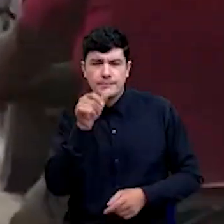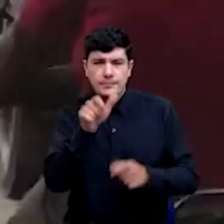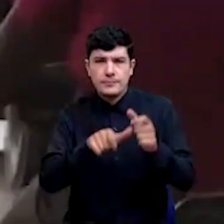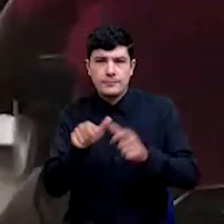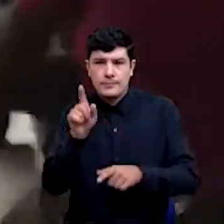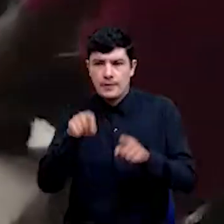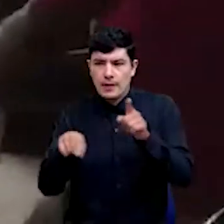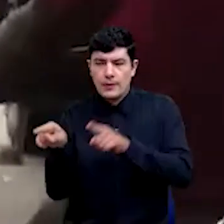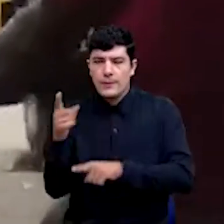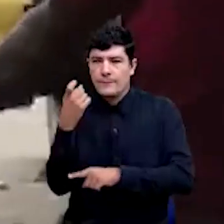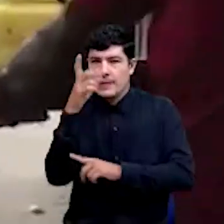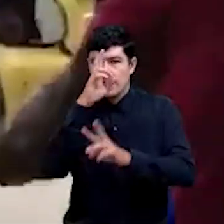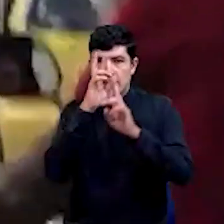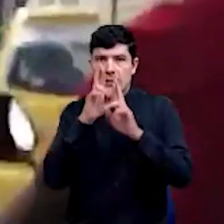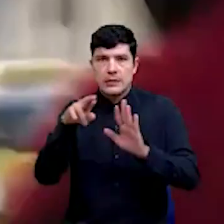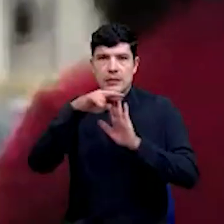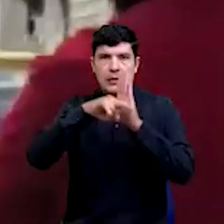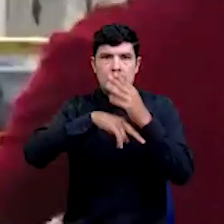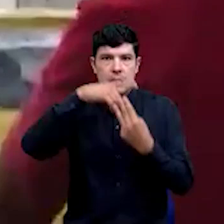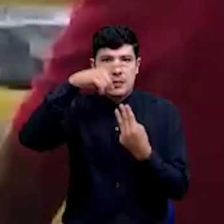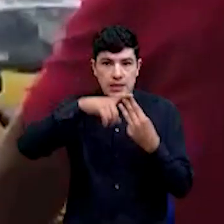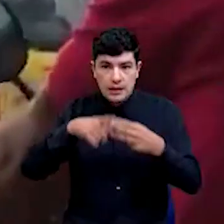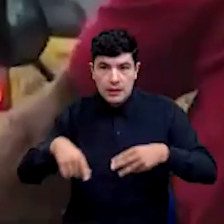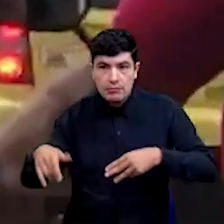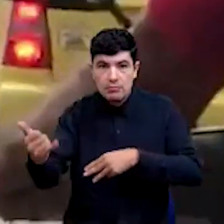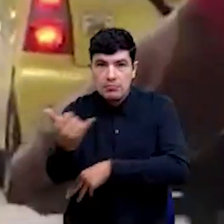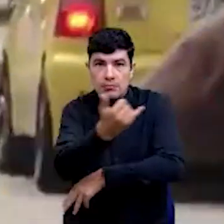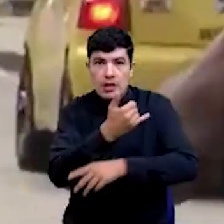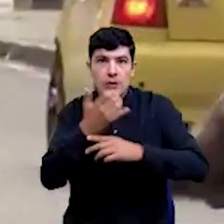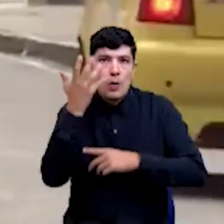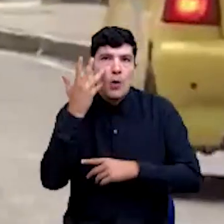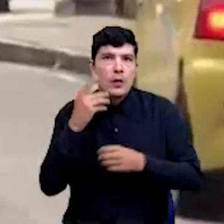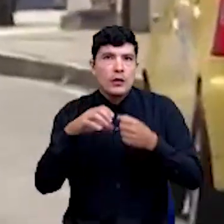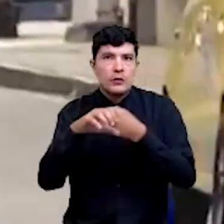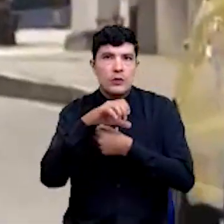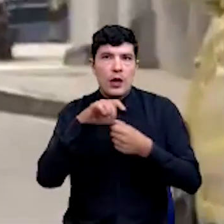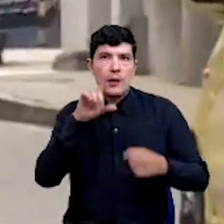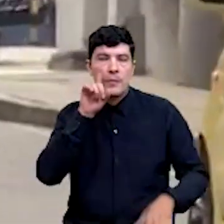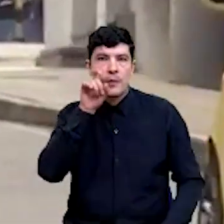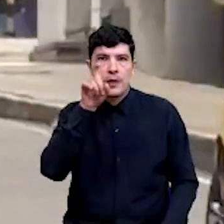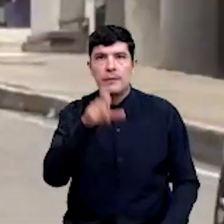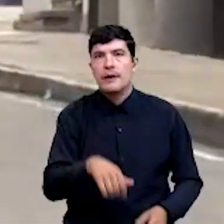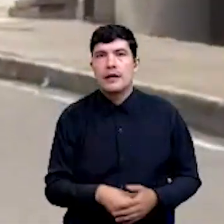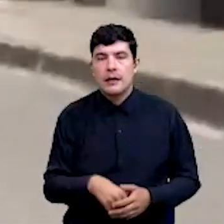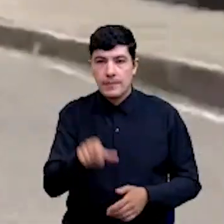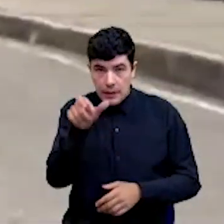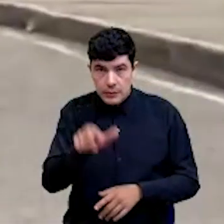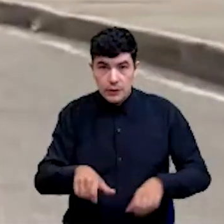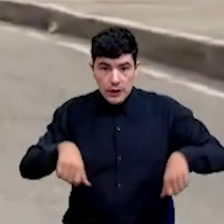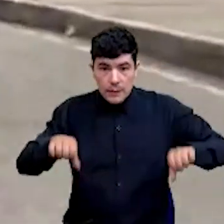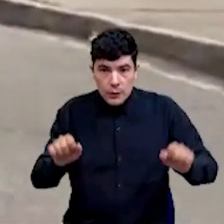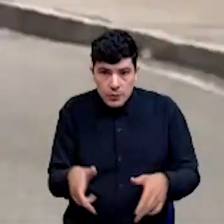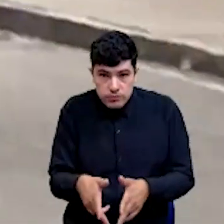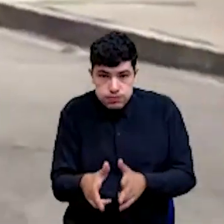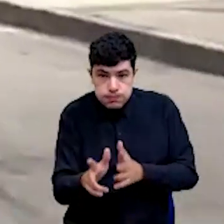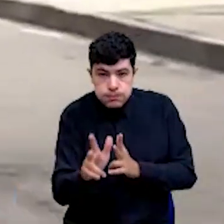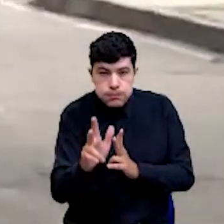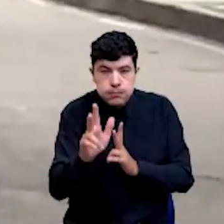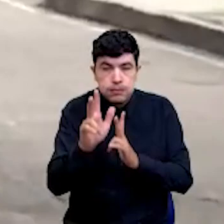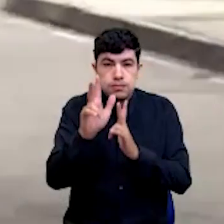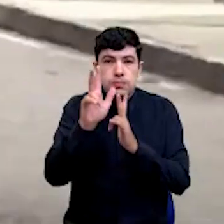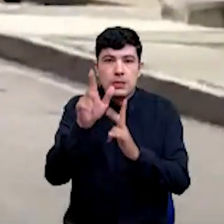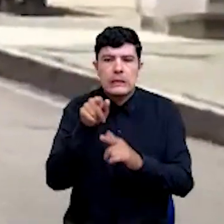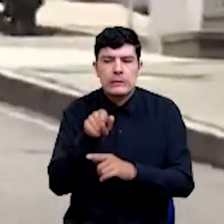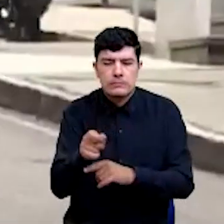imprudencias que diariamente se presentan en la capital santandereana. Ahí estamos observando a un motociclista quien realiza